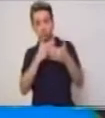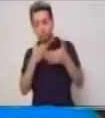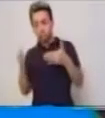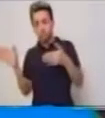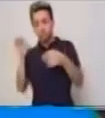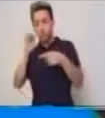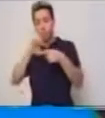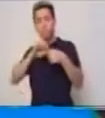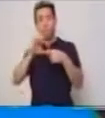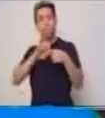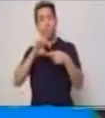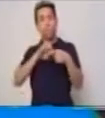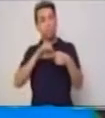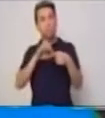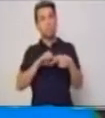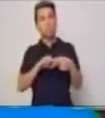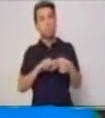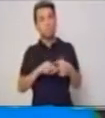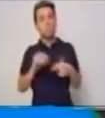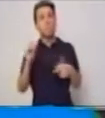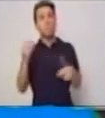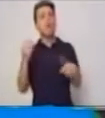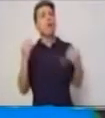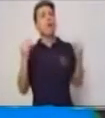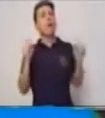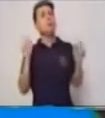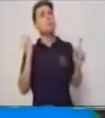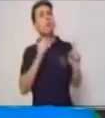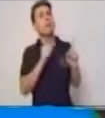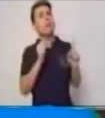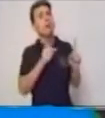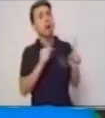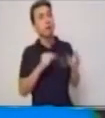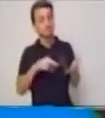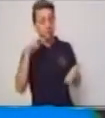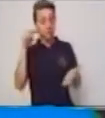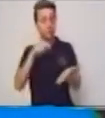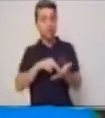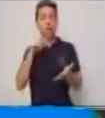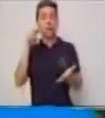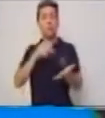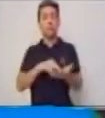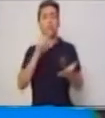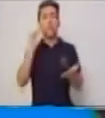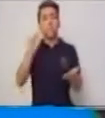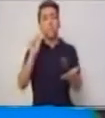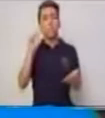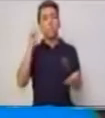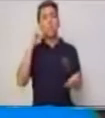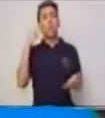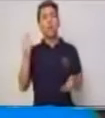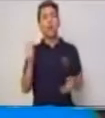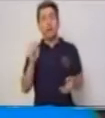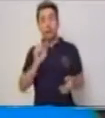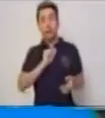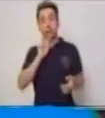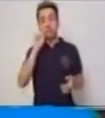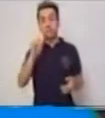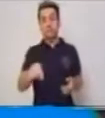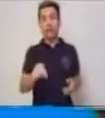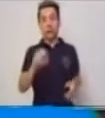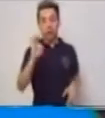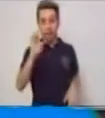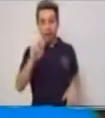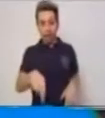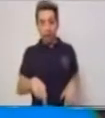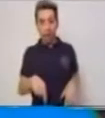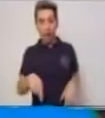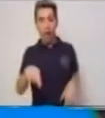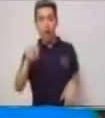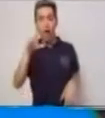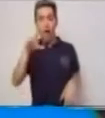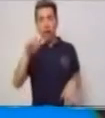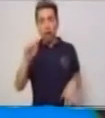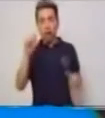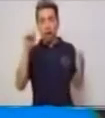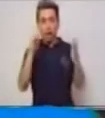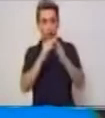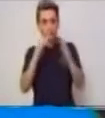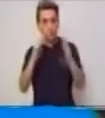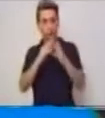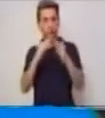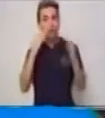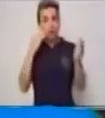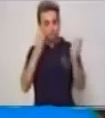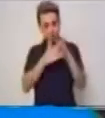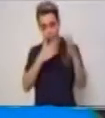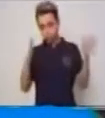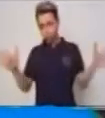¿Qué hace ella? Salta poco porque está en la casa. Nuestra oración está completa.